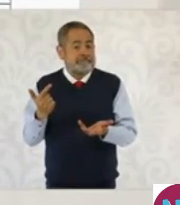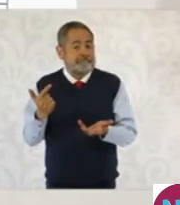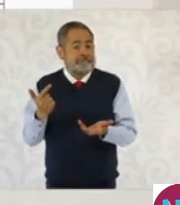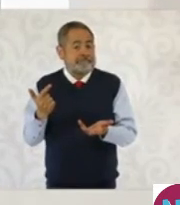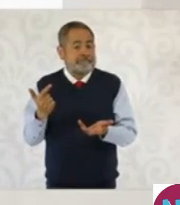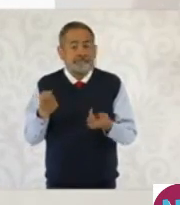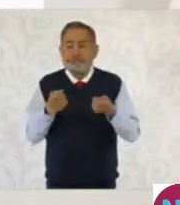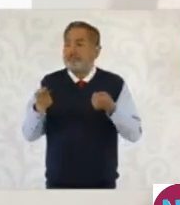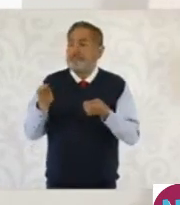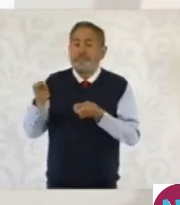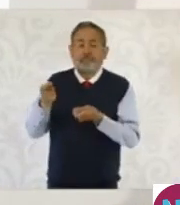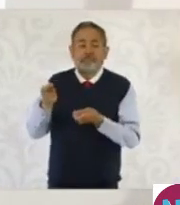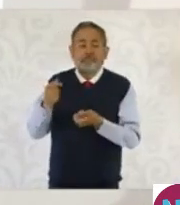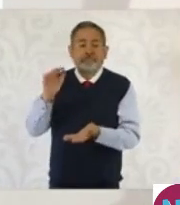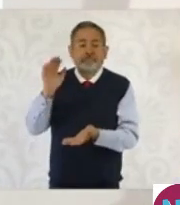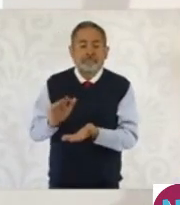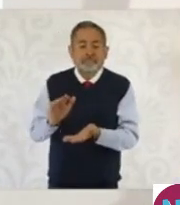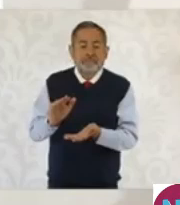y van a gobernar